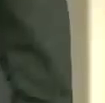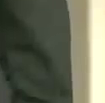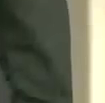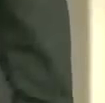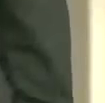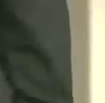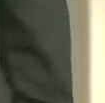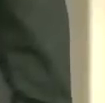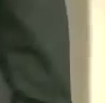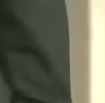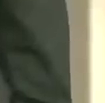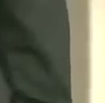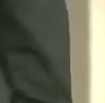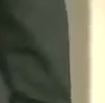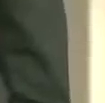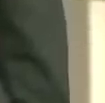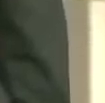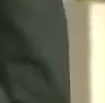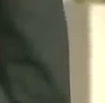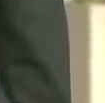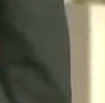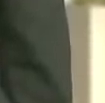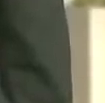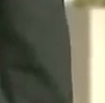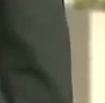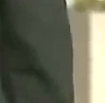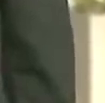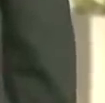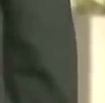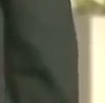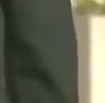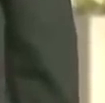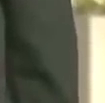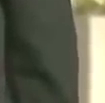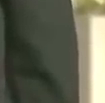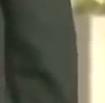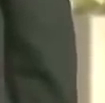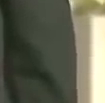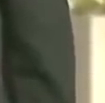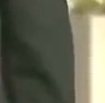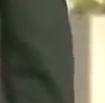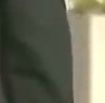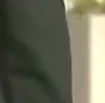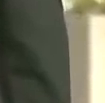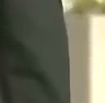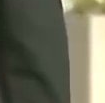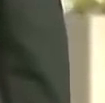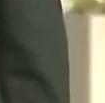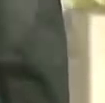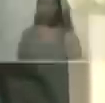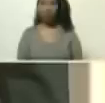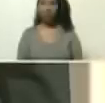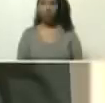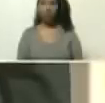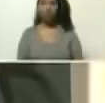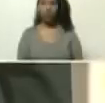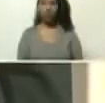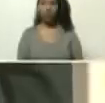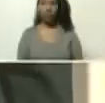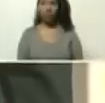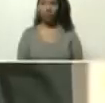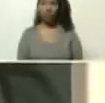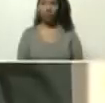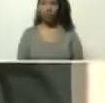venceremos. El sol de Venezuela nace en el Esequibo. Nace en el Esequibo. Independencia o nada, leales siempre. Traidores